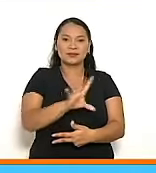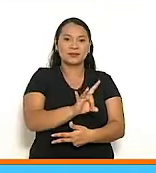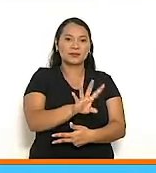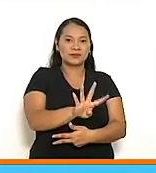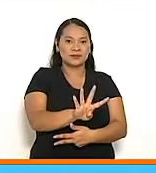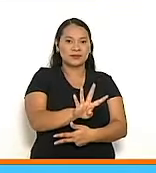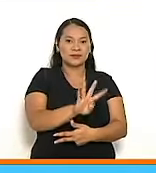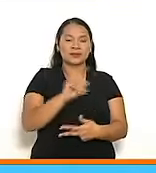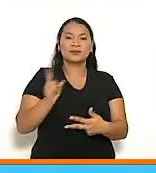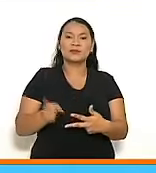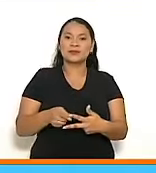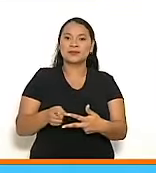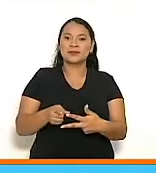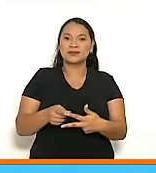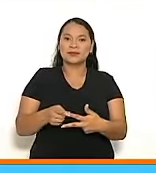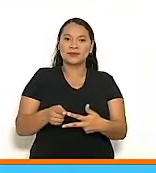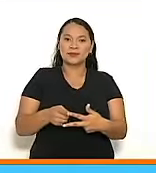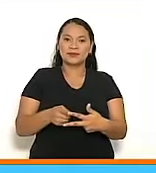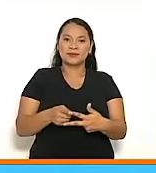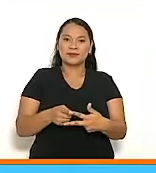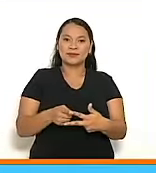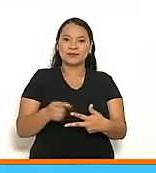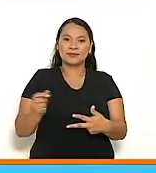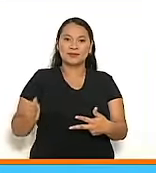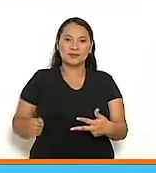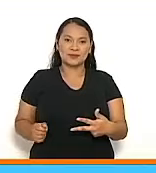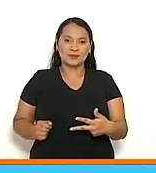84, segundo número.